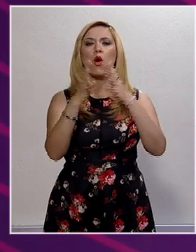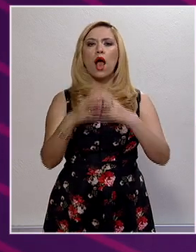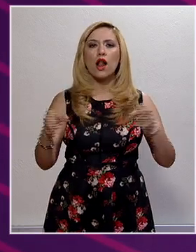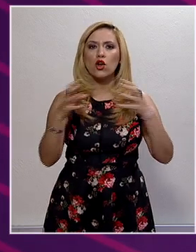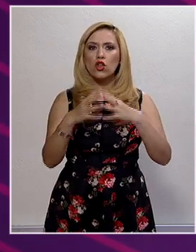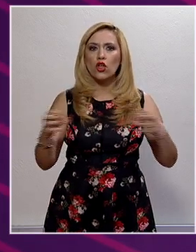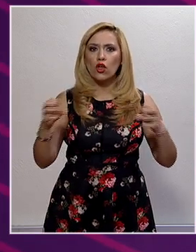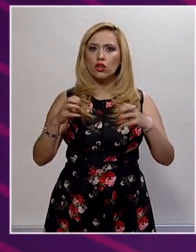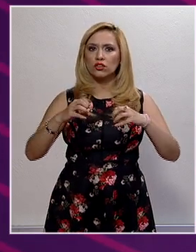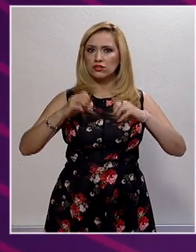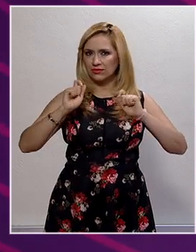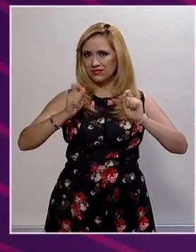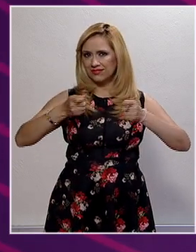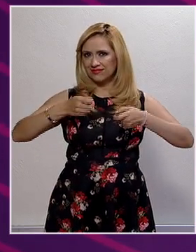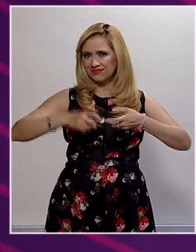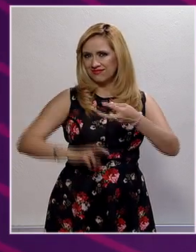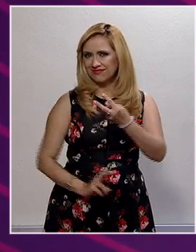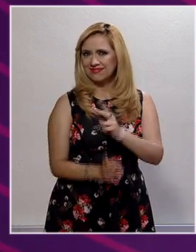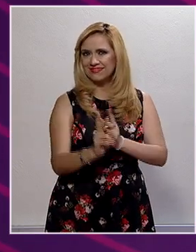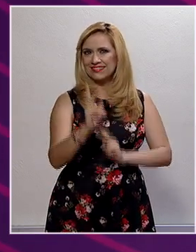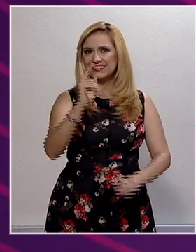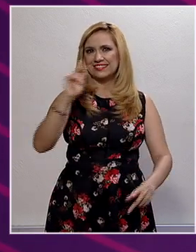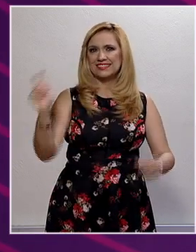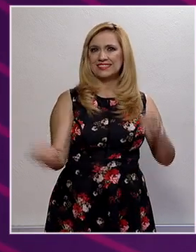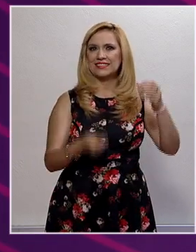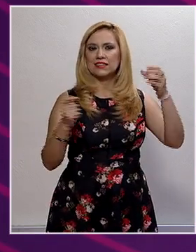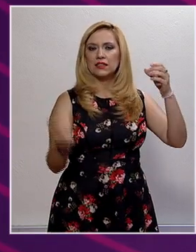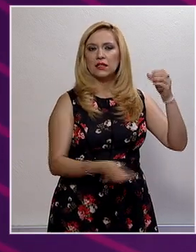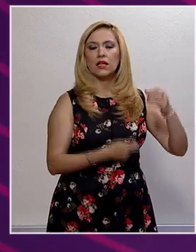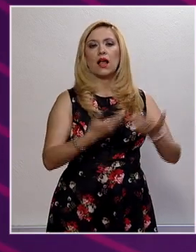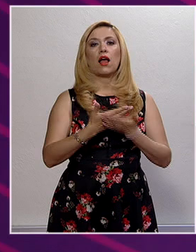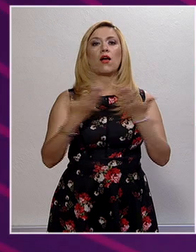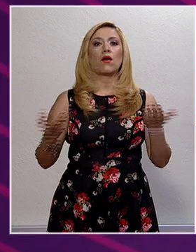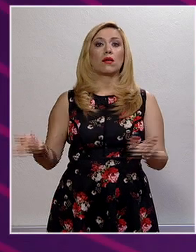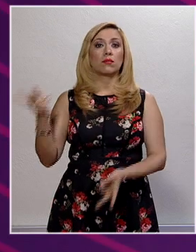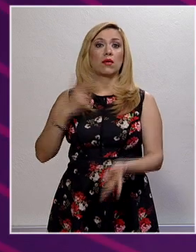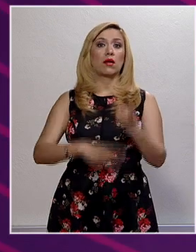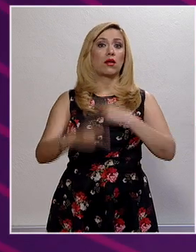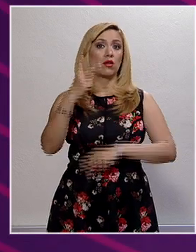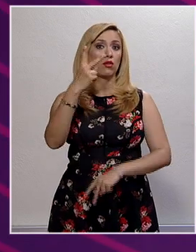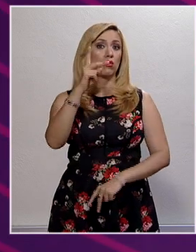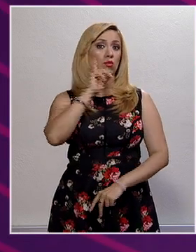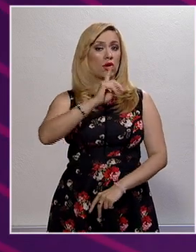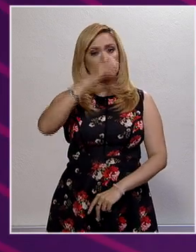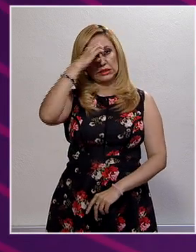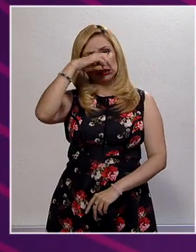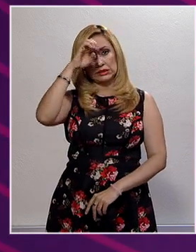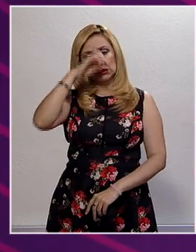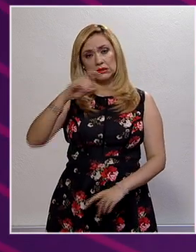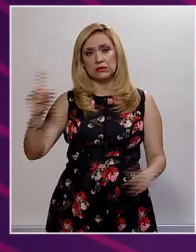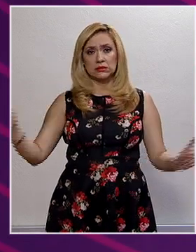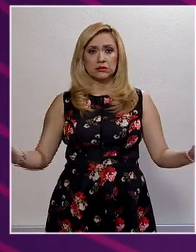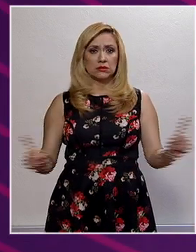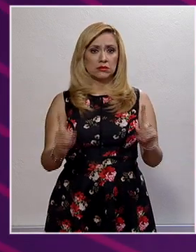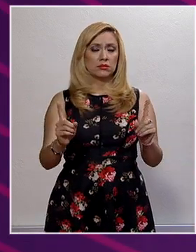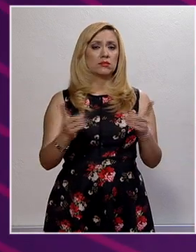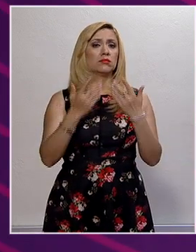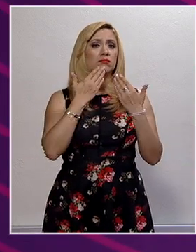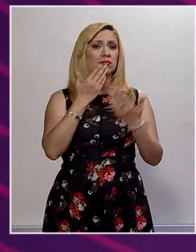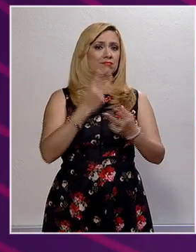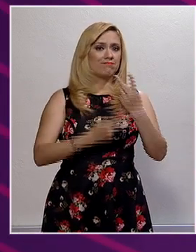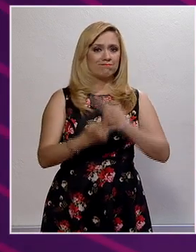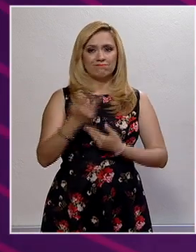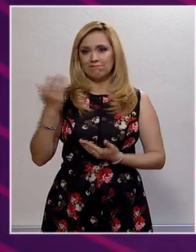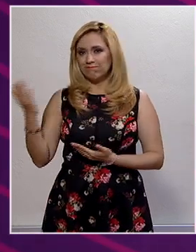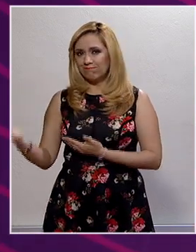comentar la sentencia de la Corte Interamericana tenemos la presencia de dos expertos en la materia, a quienes les doy la más cordial